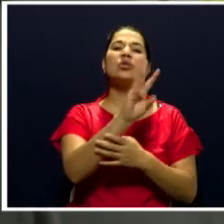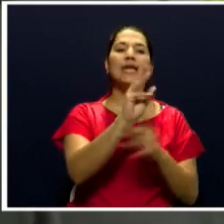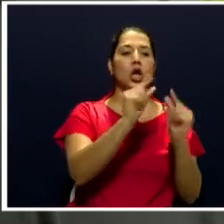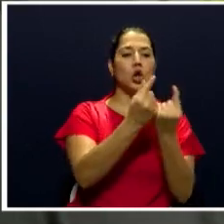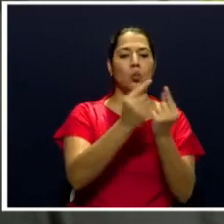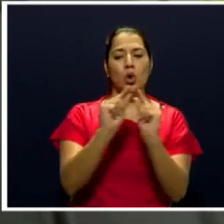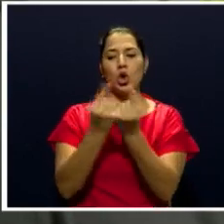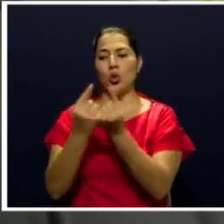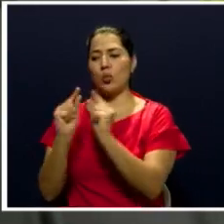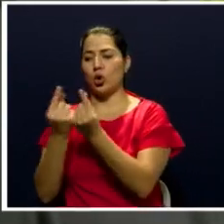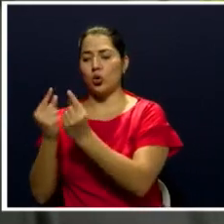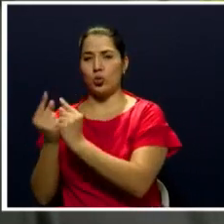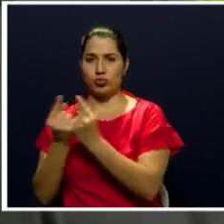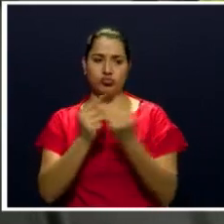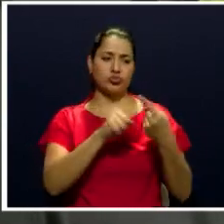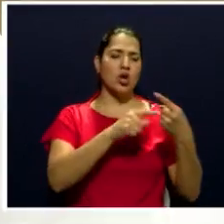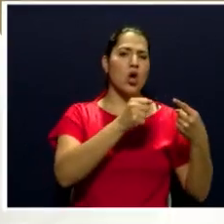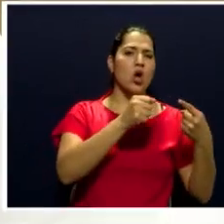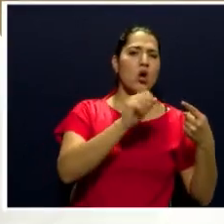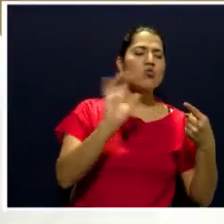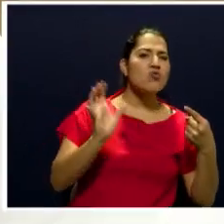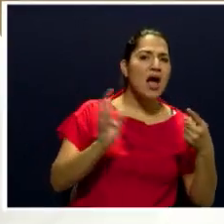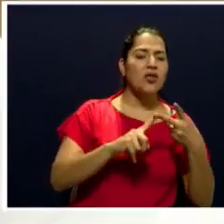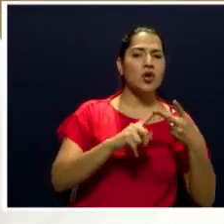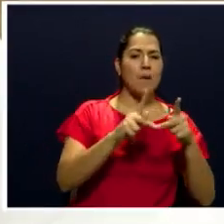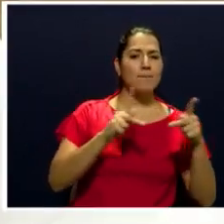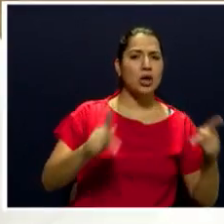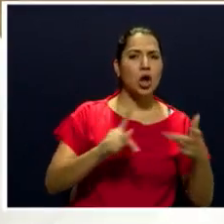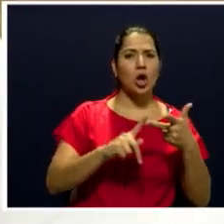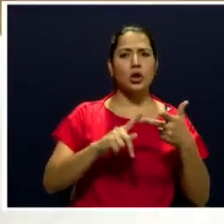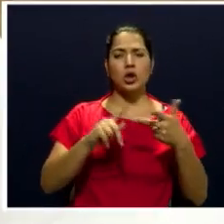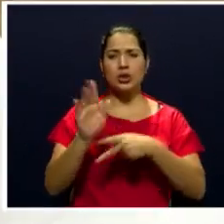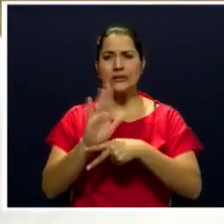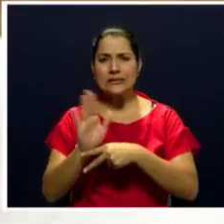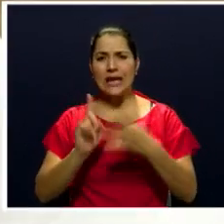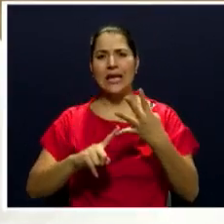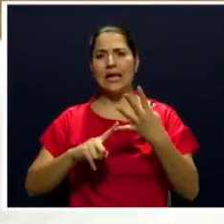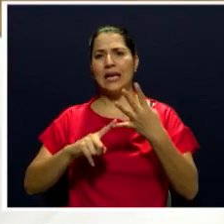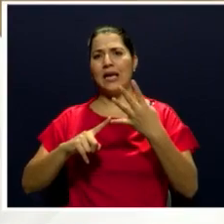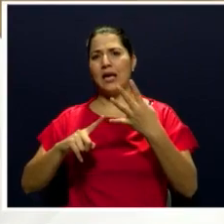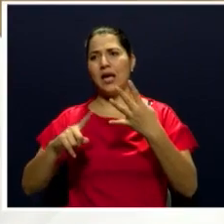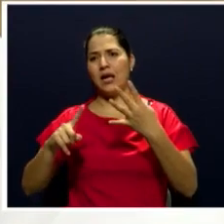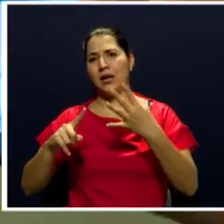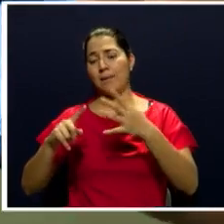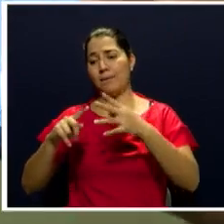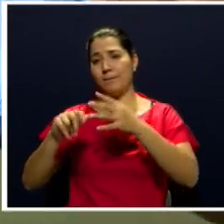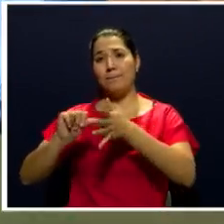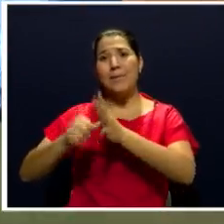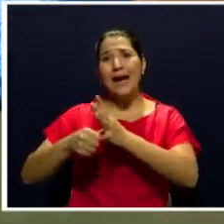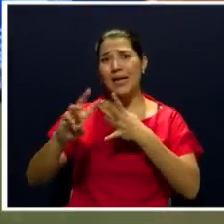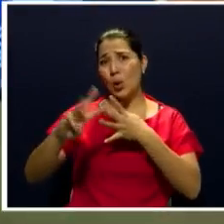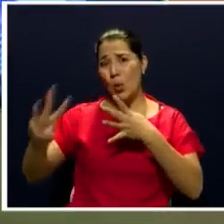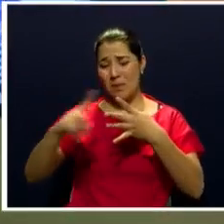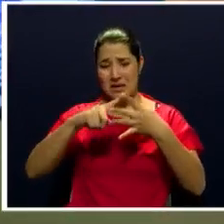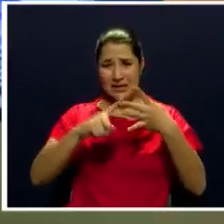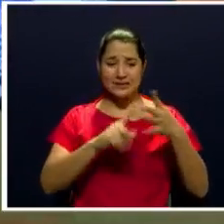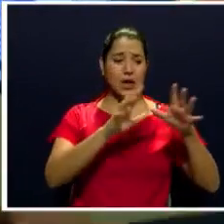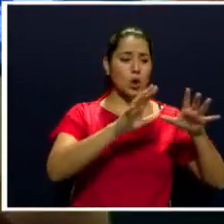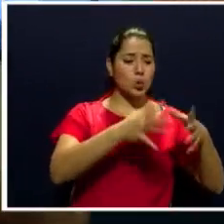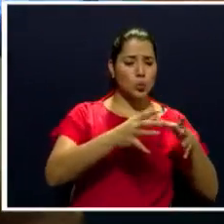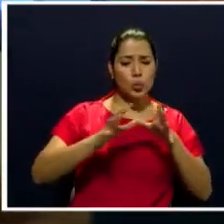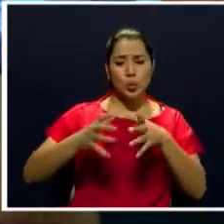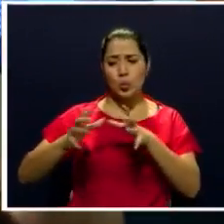regional, agencia y medios electrónicos. De esta forma, la primera consulta que llegue a cada chat será la